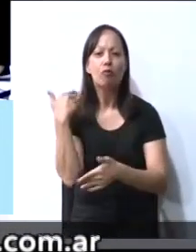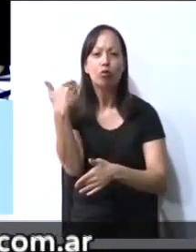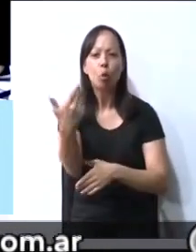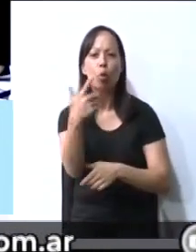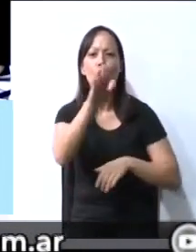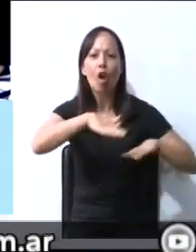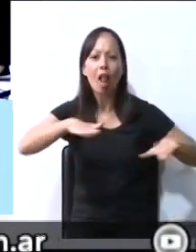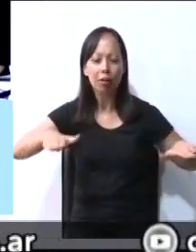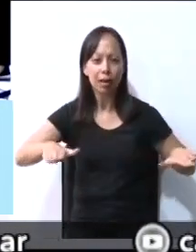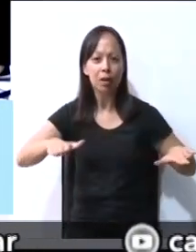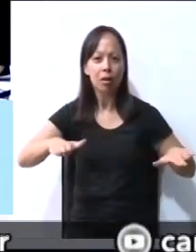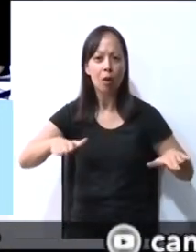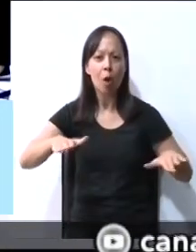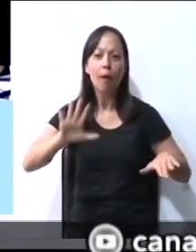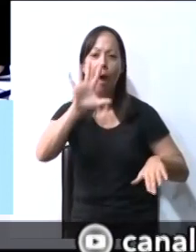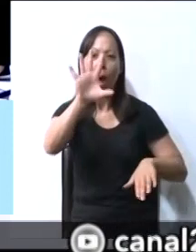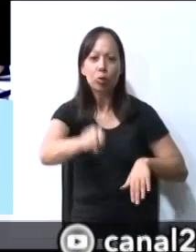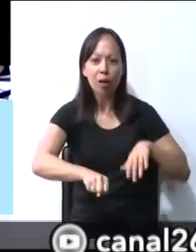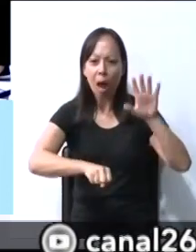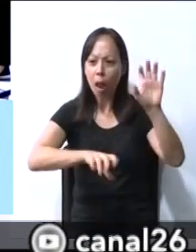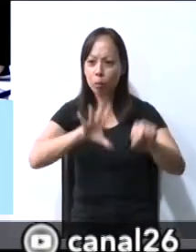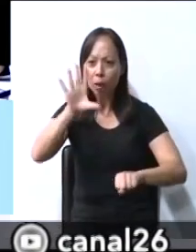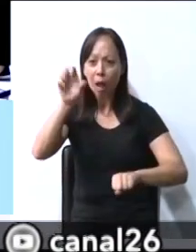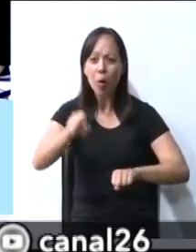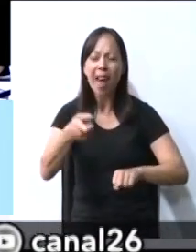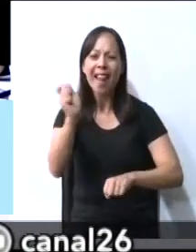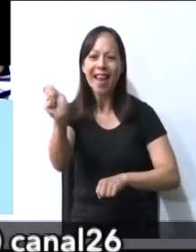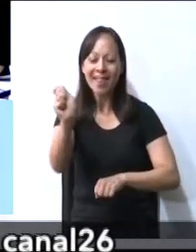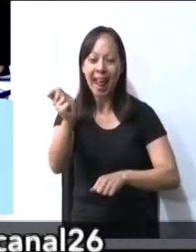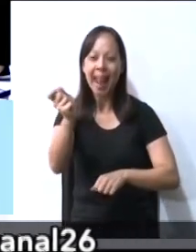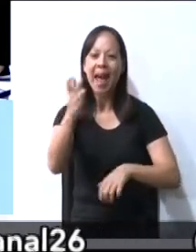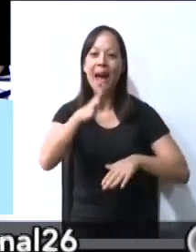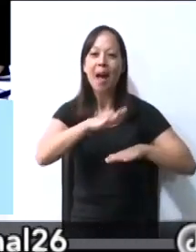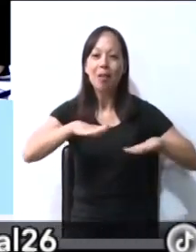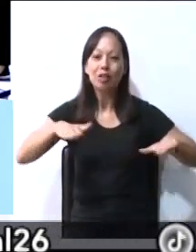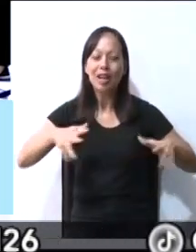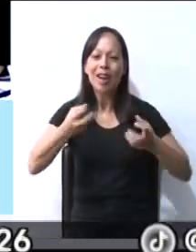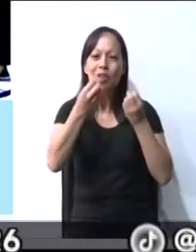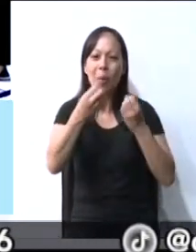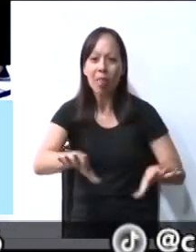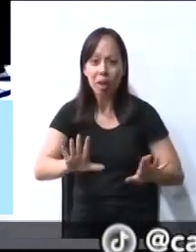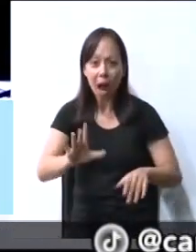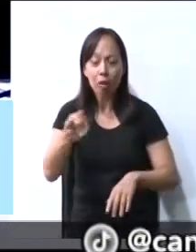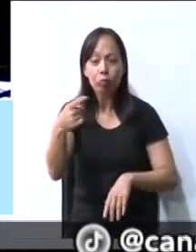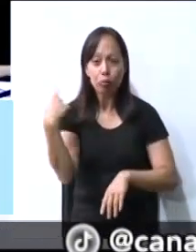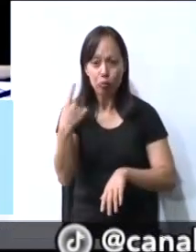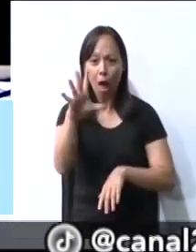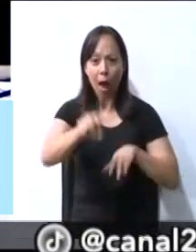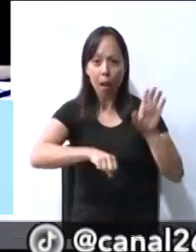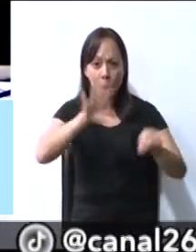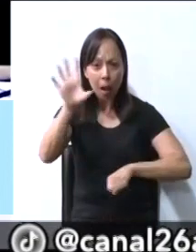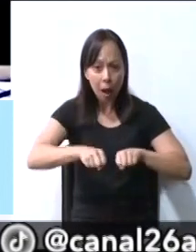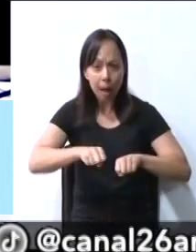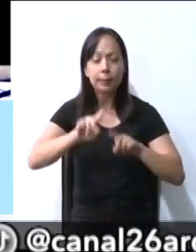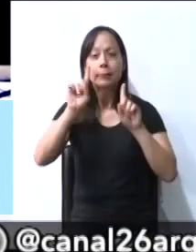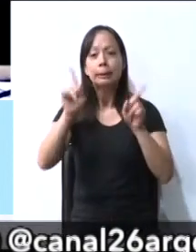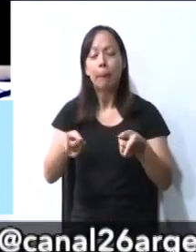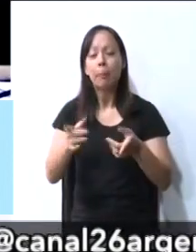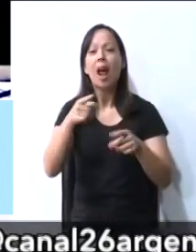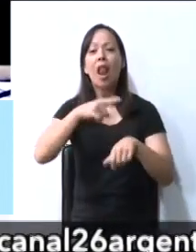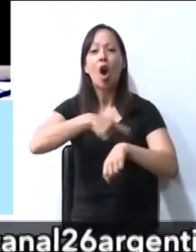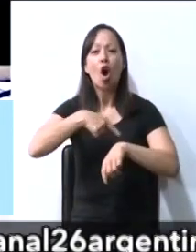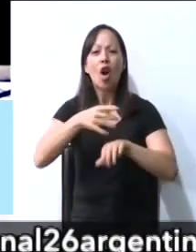uno a los que habían dejado la escuela. Armamos un plan para que tengan más horas de clase. Transformamos las horas libres en